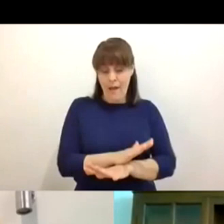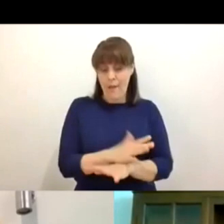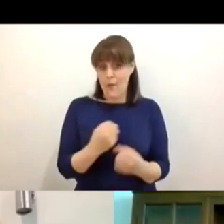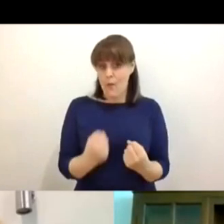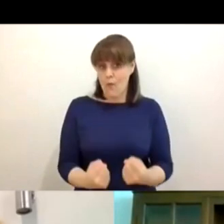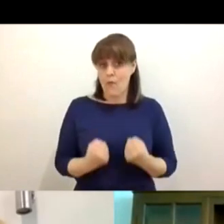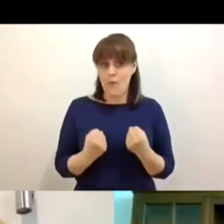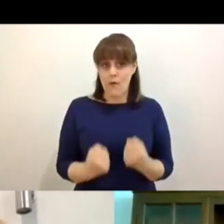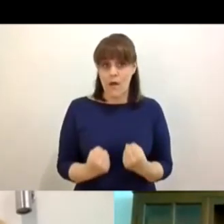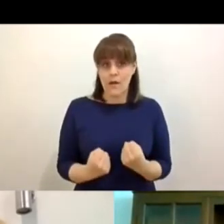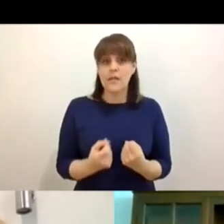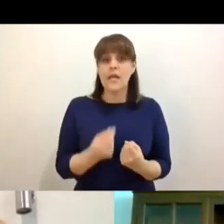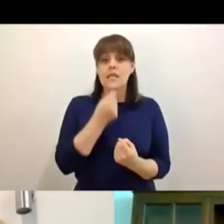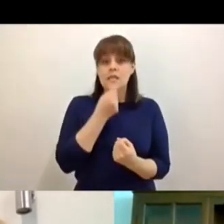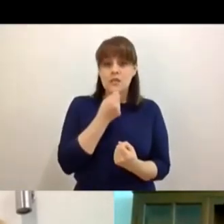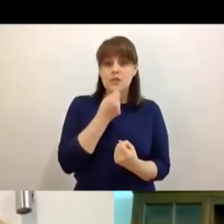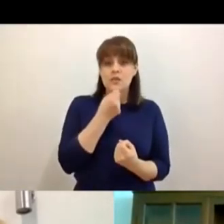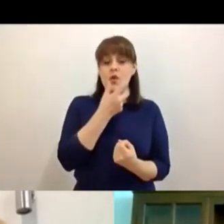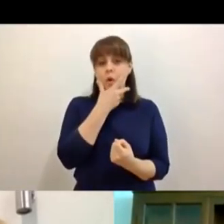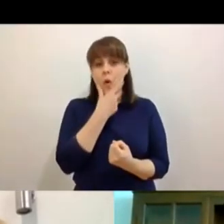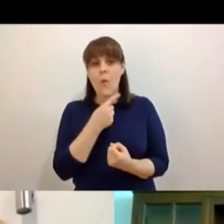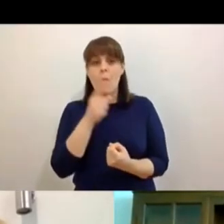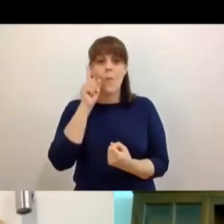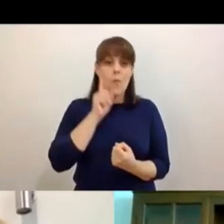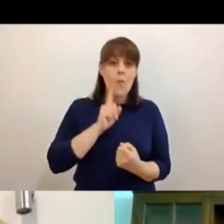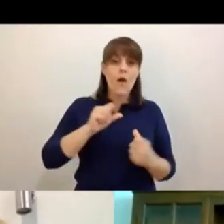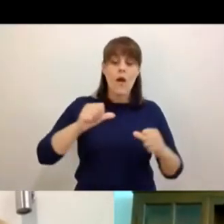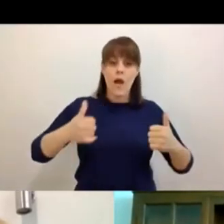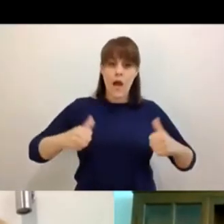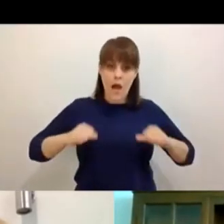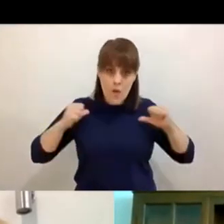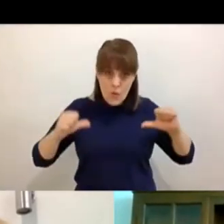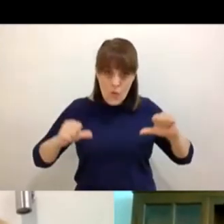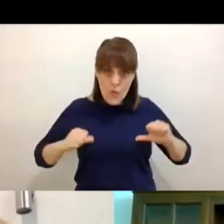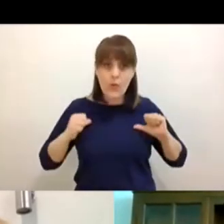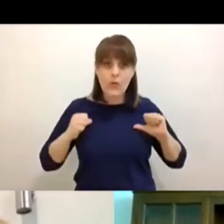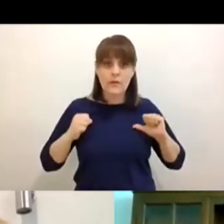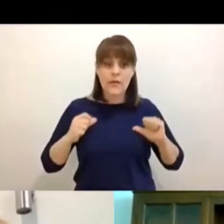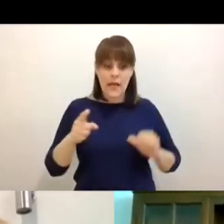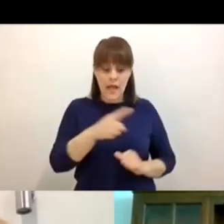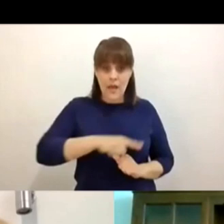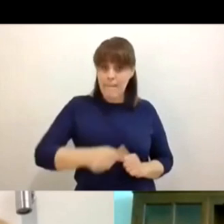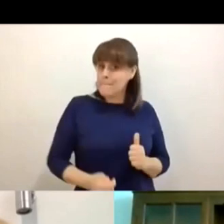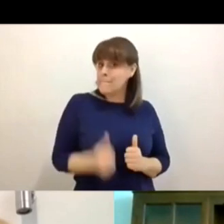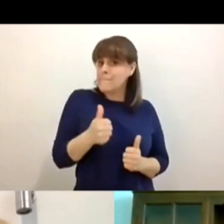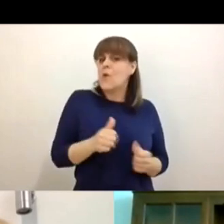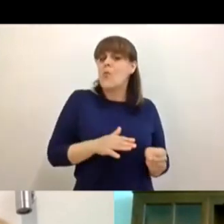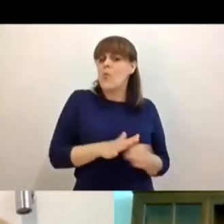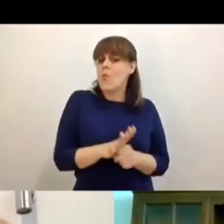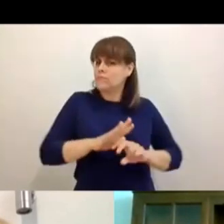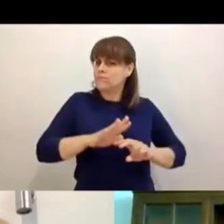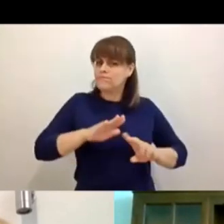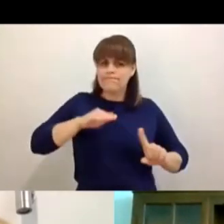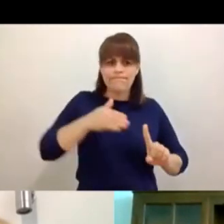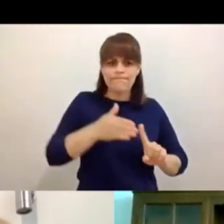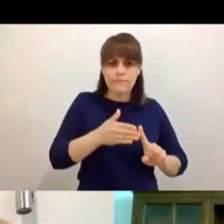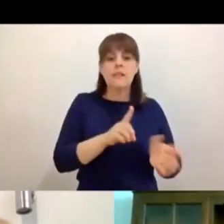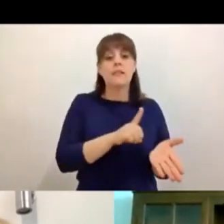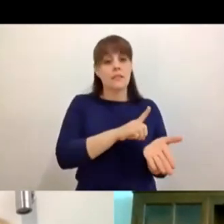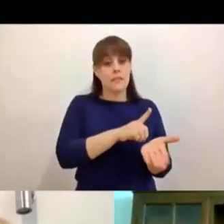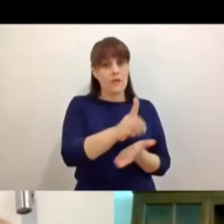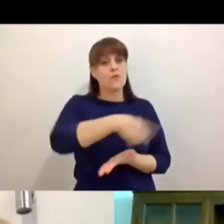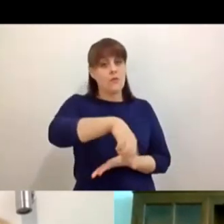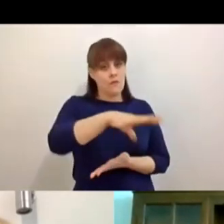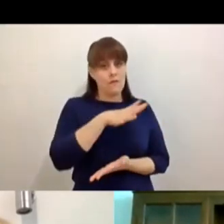los niños, niños, adolescentes, ese es el esquema general, tienen derechos. Y que a partir de la reforma del artículo